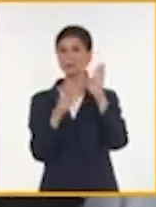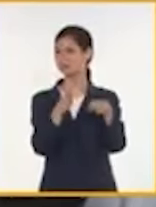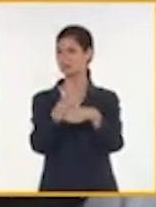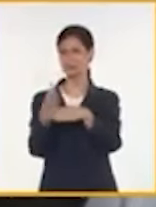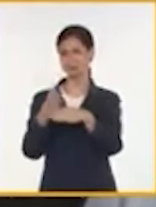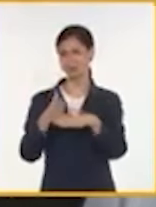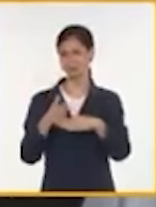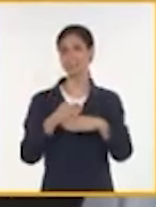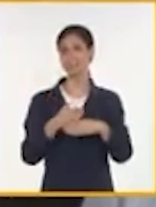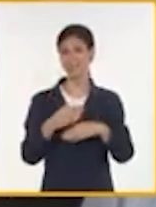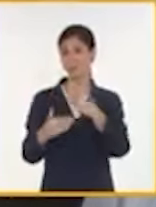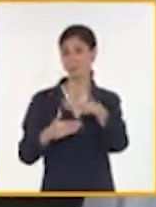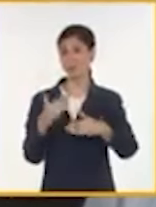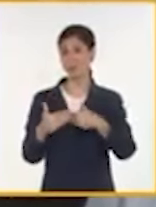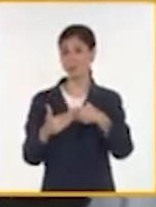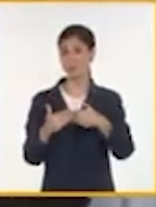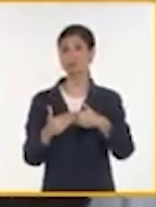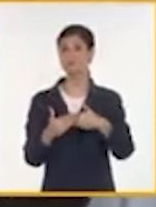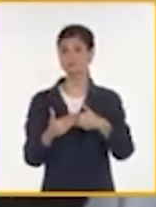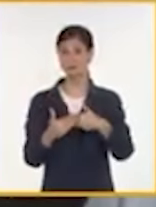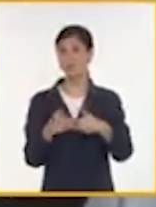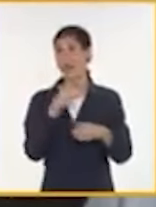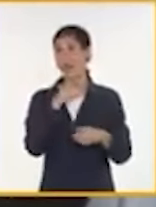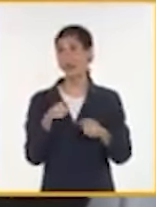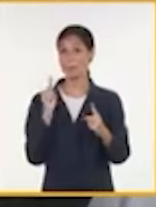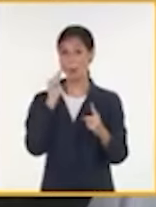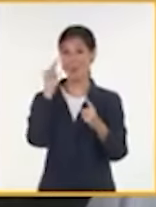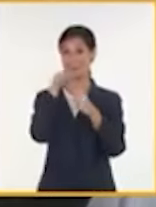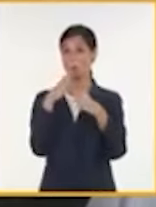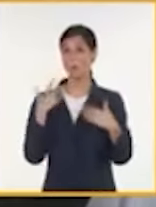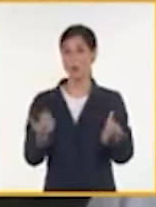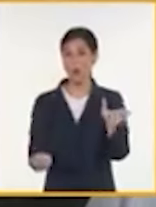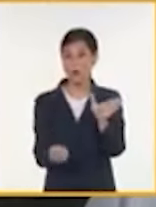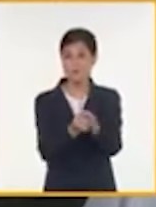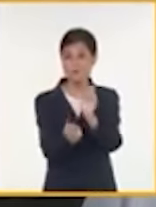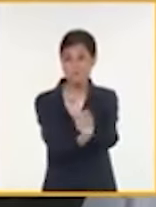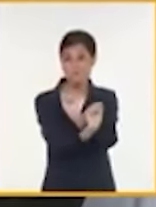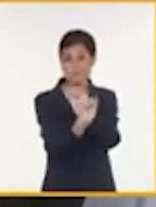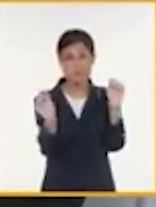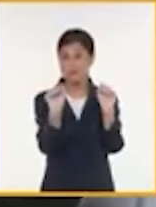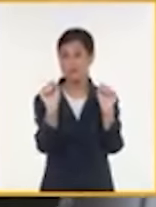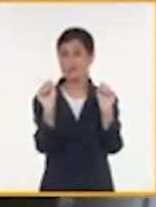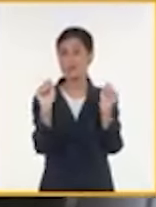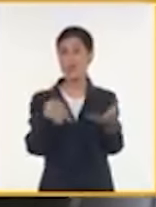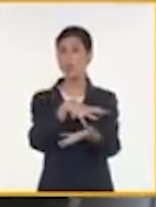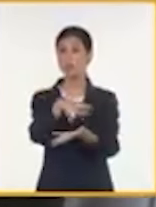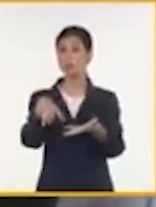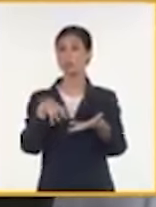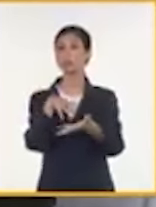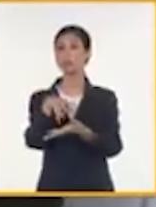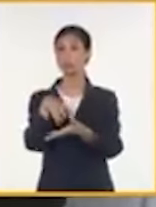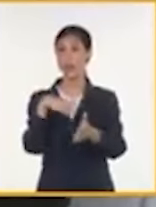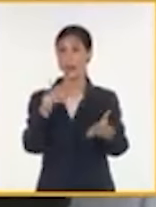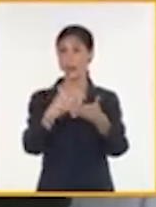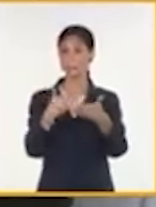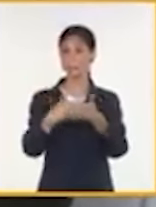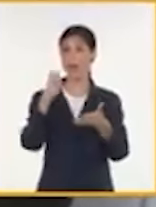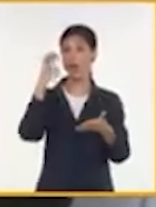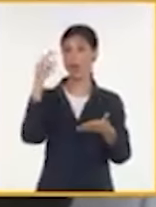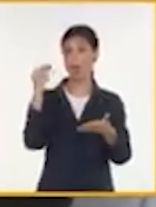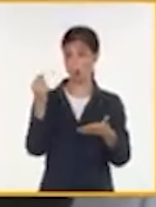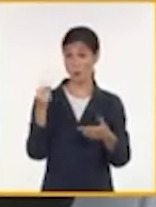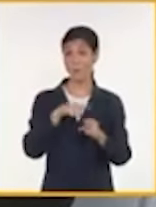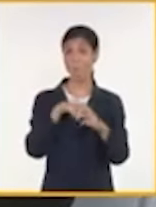explosivos incendiarios fundamentalmente contra instalaciones socioeconómicas y de uso social en la